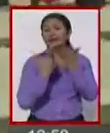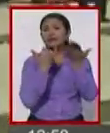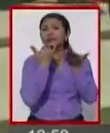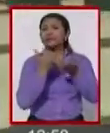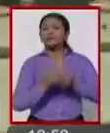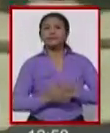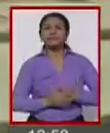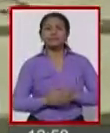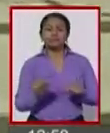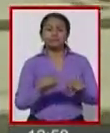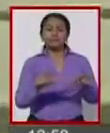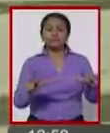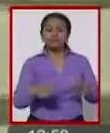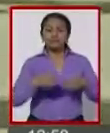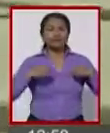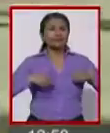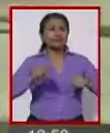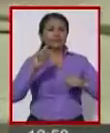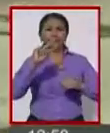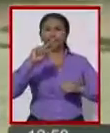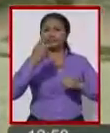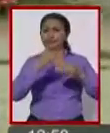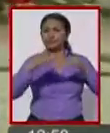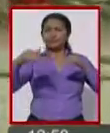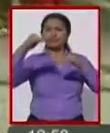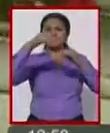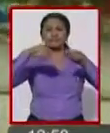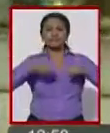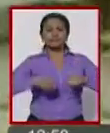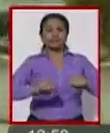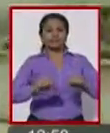de algunos puestos que están en el segundo piso, ya que